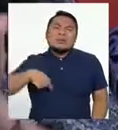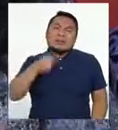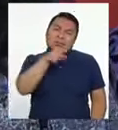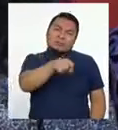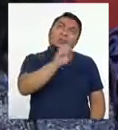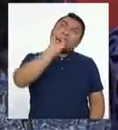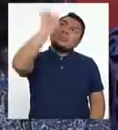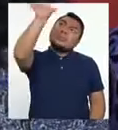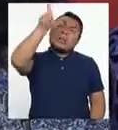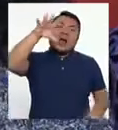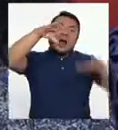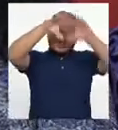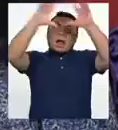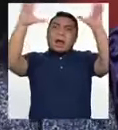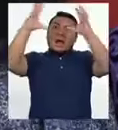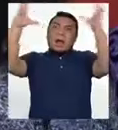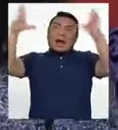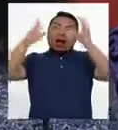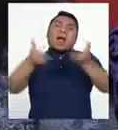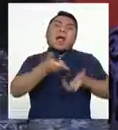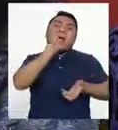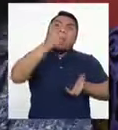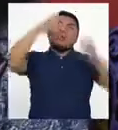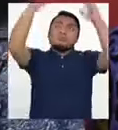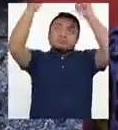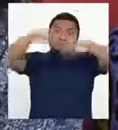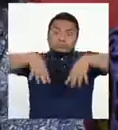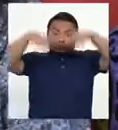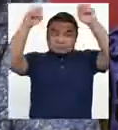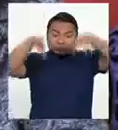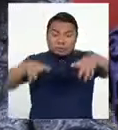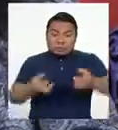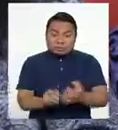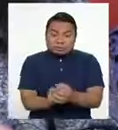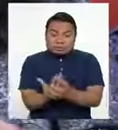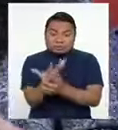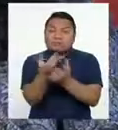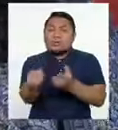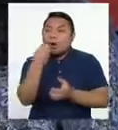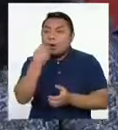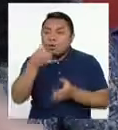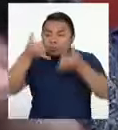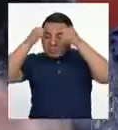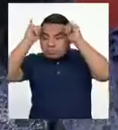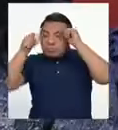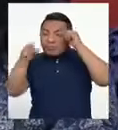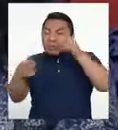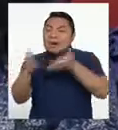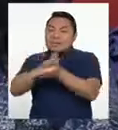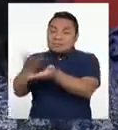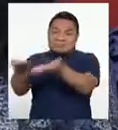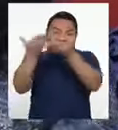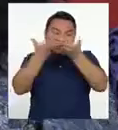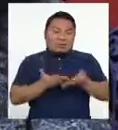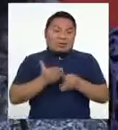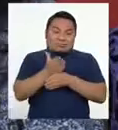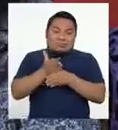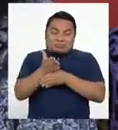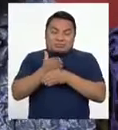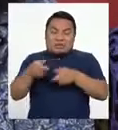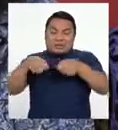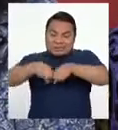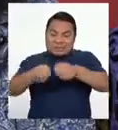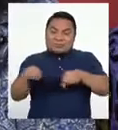un poco de agua para que crezca mi pasto. Se lo coma la cabra blande el cuero. Se lo dé al zapatero. El